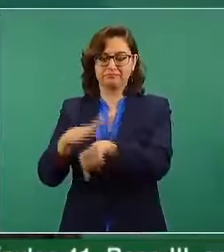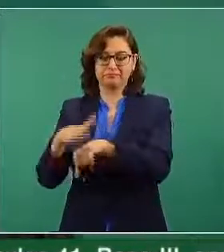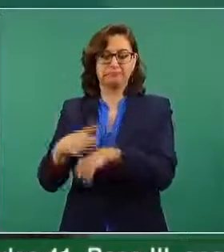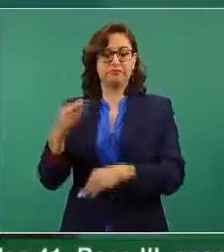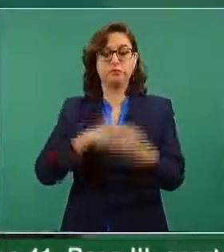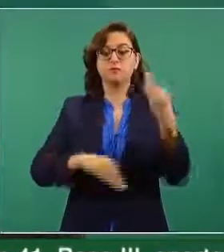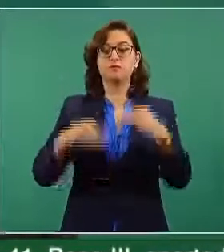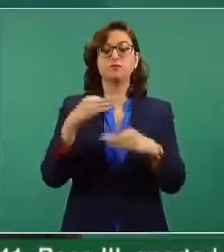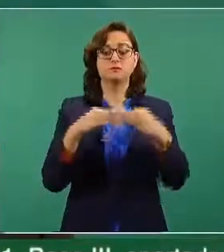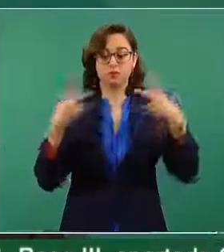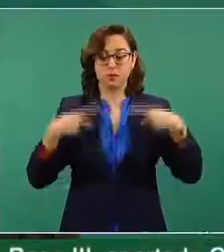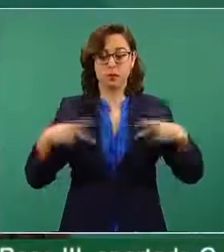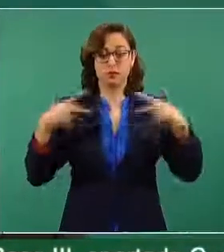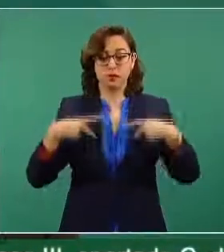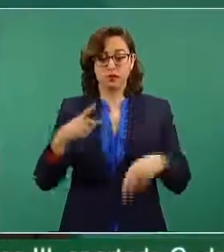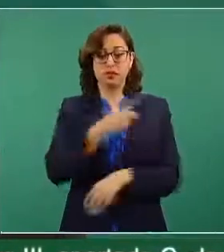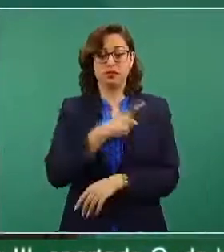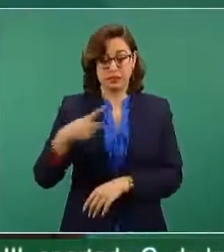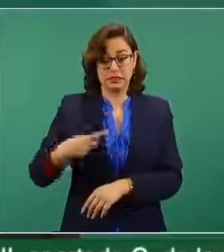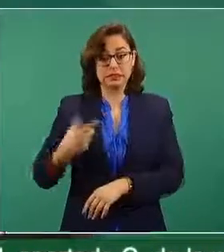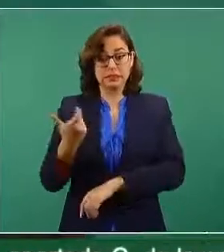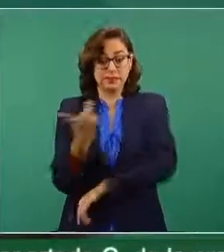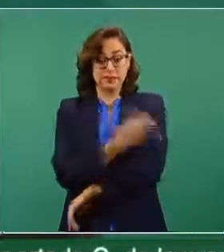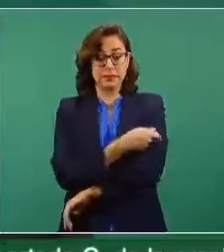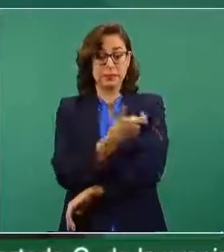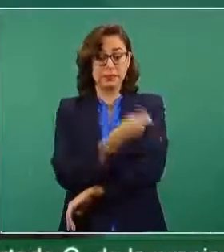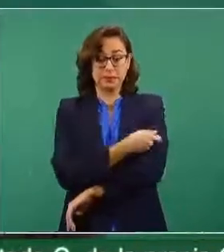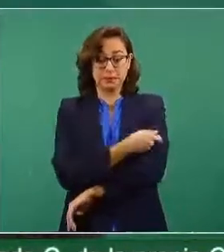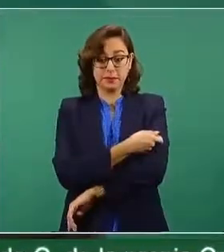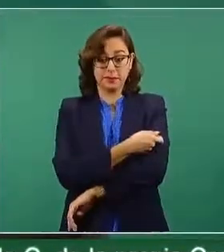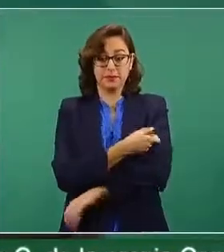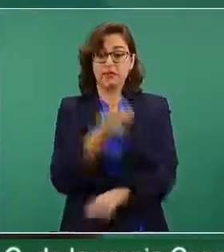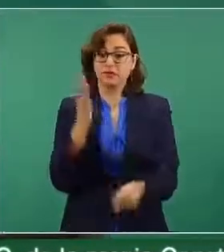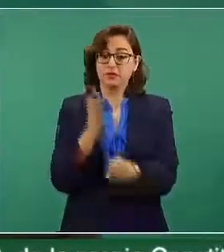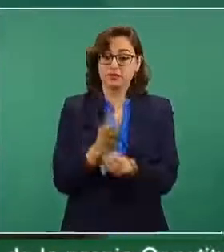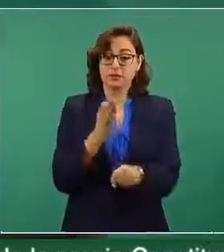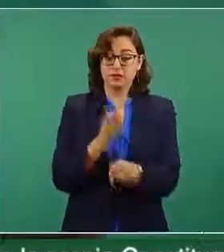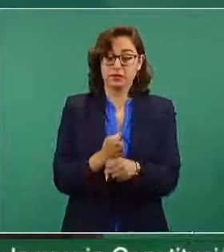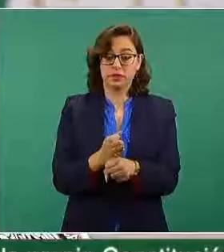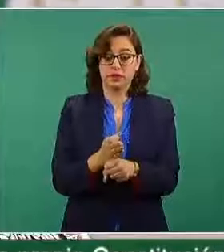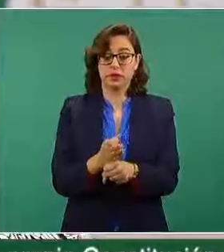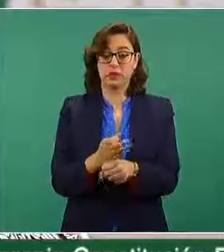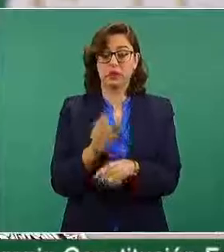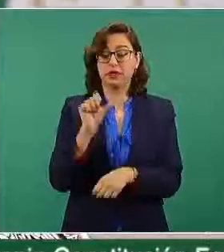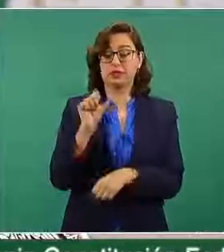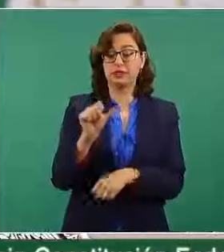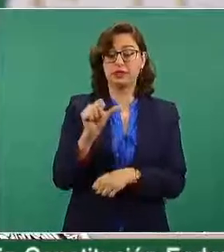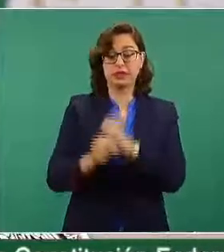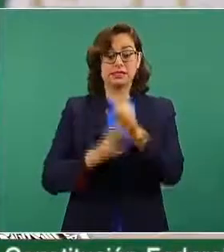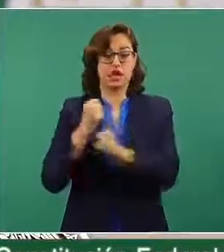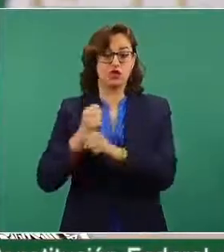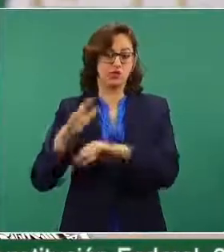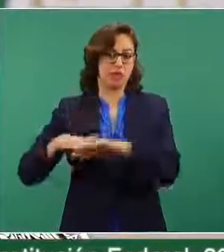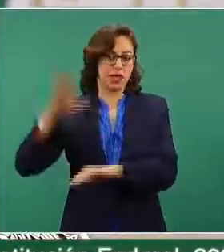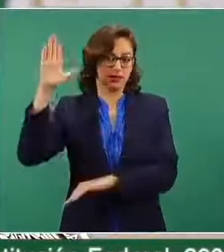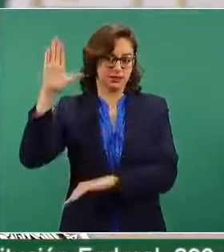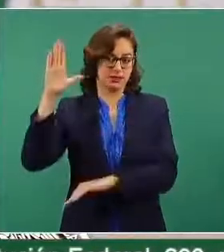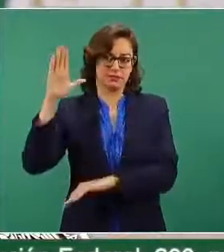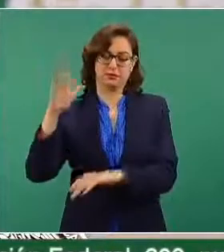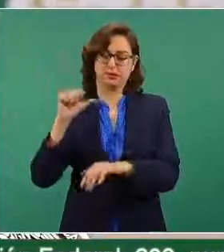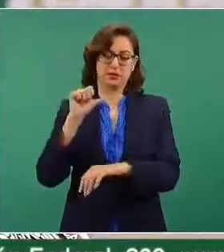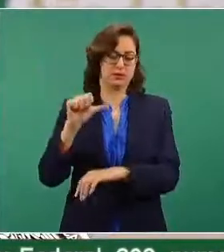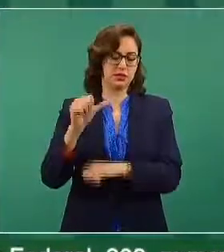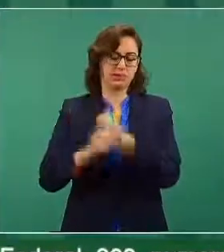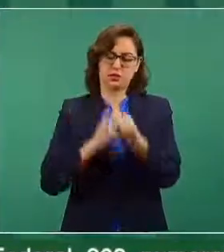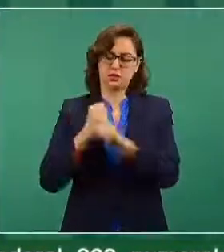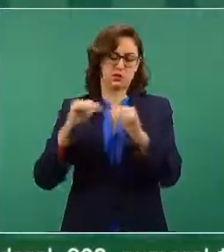las personas, todas las personas, en este momento mayores de 16 años, que es para quienes han sido probadas las